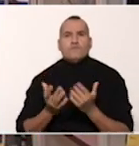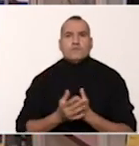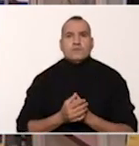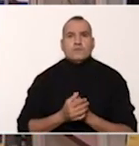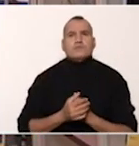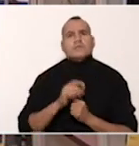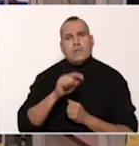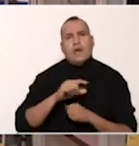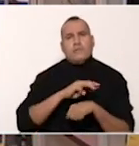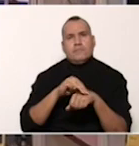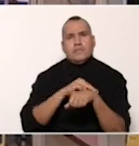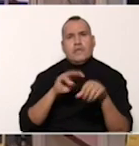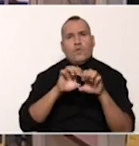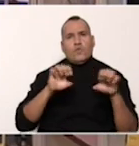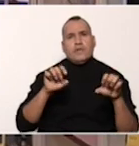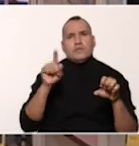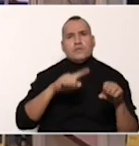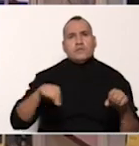Ministerio de Educación,